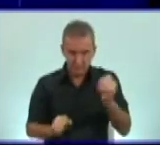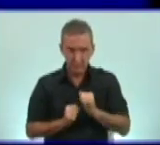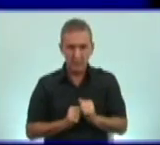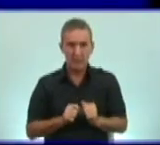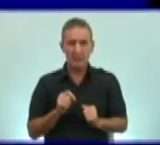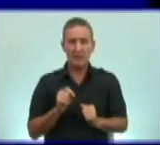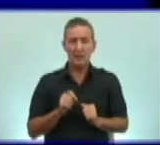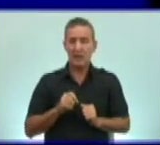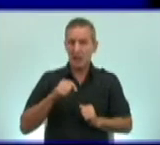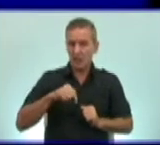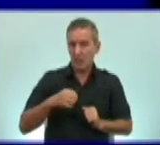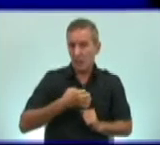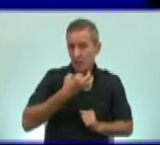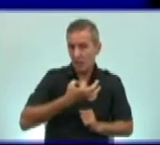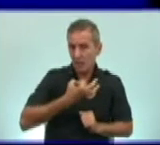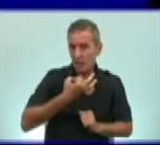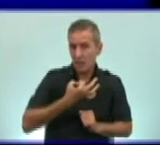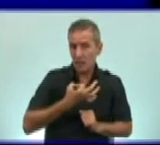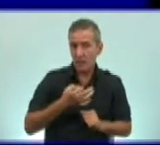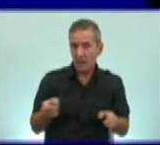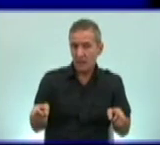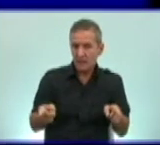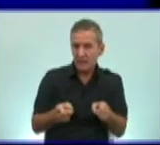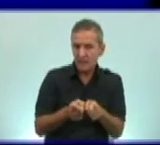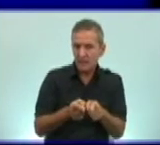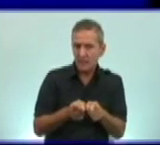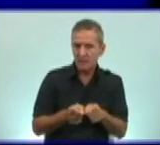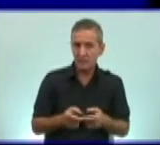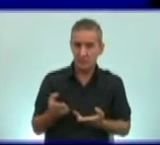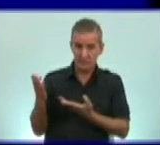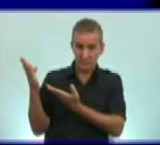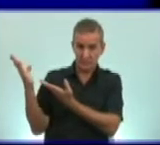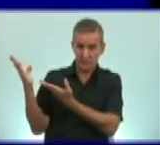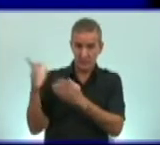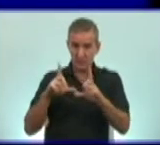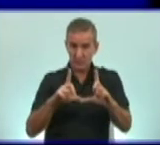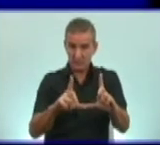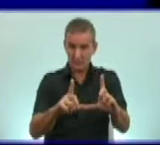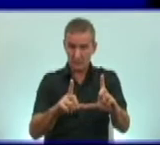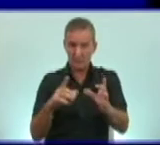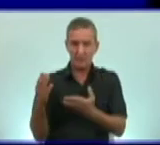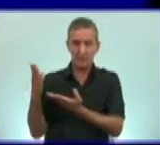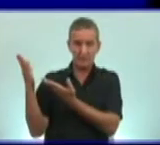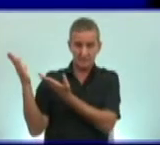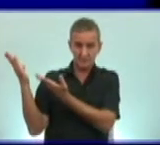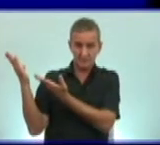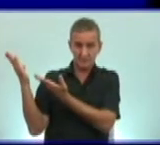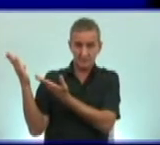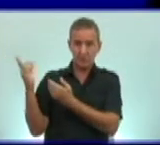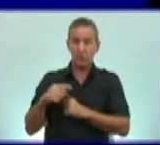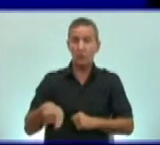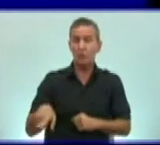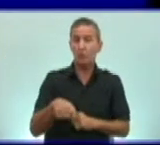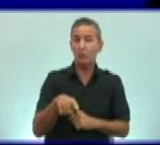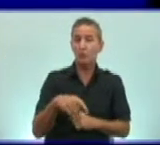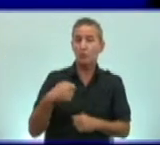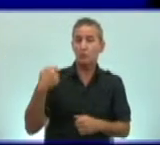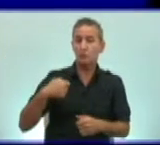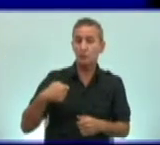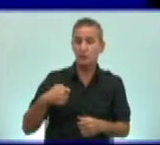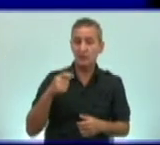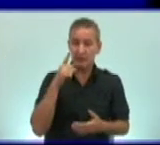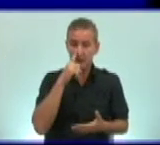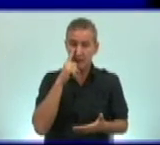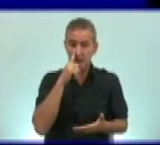les acabo de explicar está resumido en esta diapositiva que aparece en pantalla y que ustedes deben anotar.